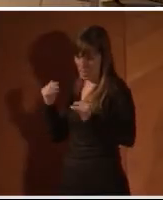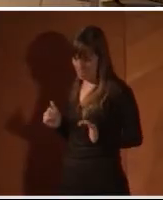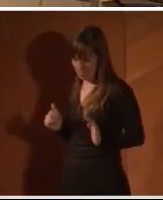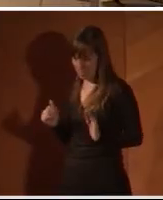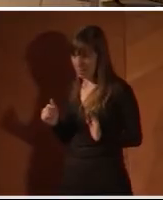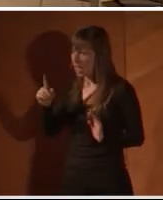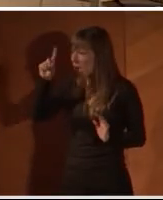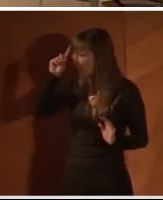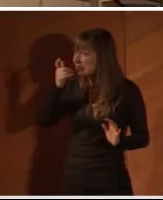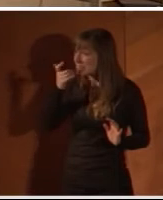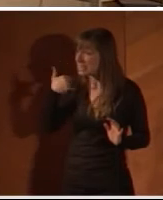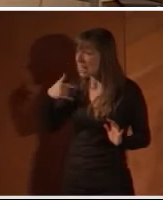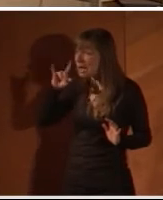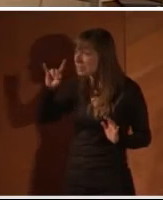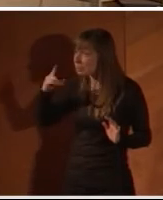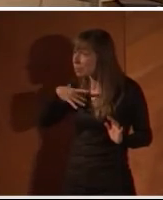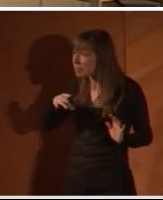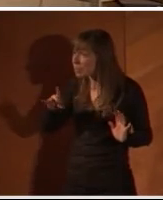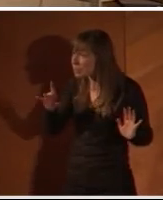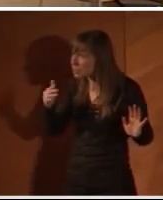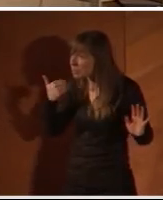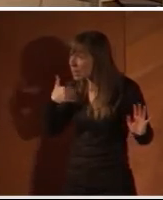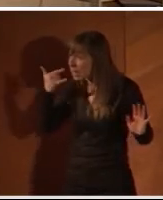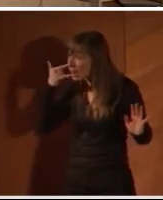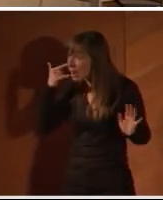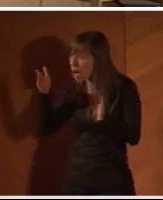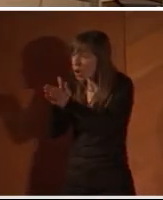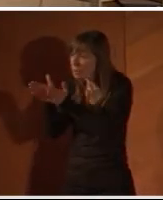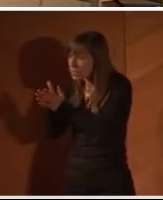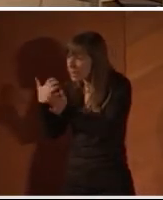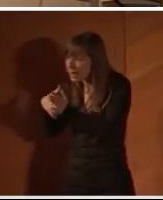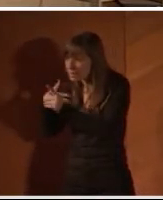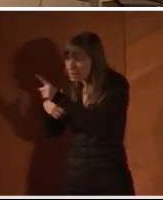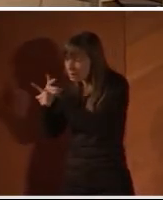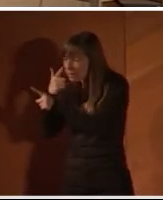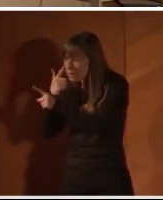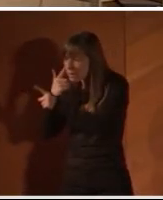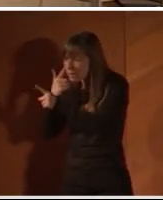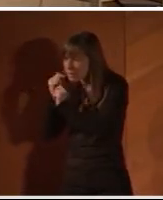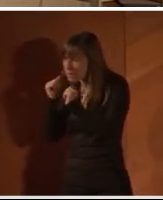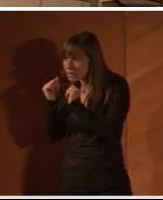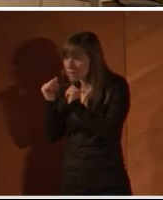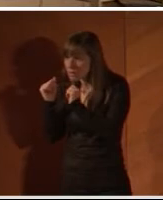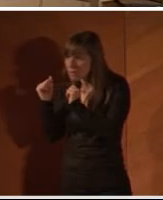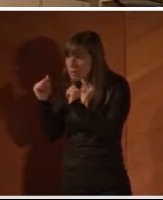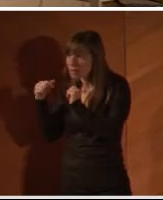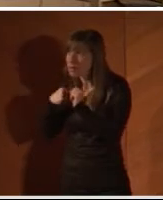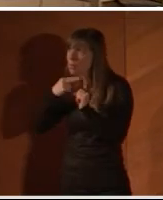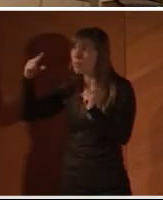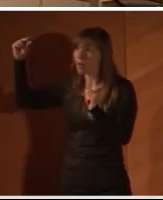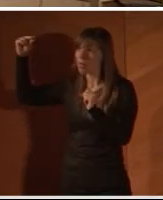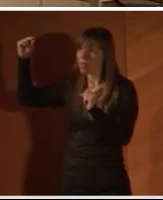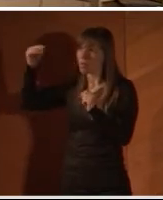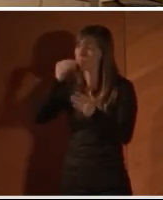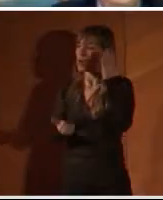si tenemos ya a nuestros compañeros sí. argentinos. Adelante. Buenos días y buenas tardes a todos. Buenos